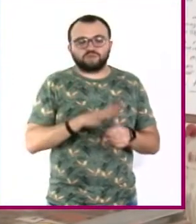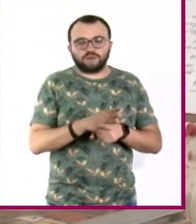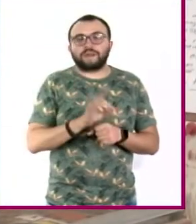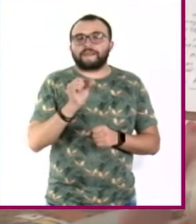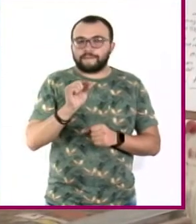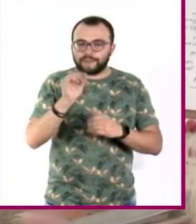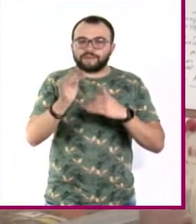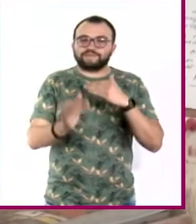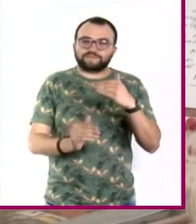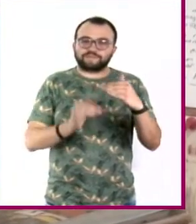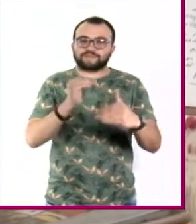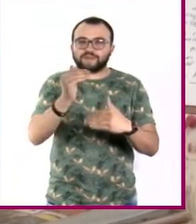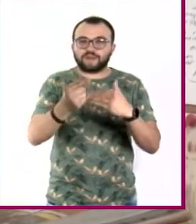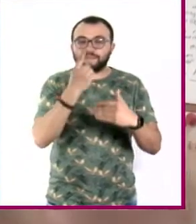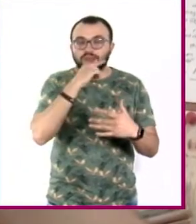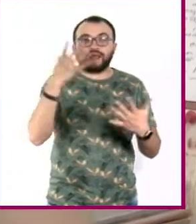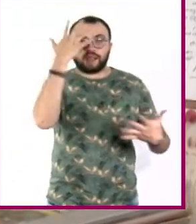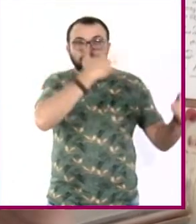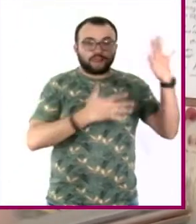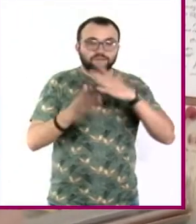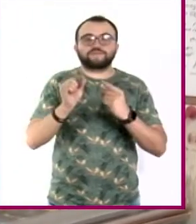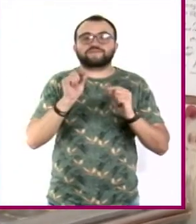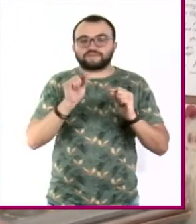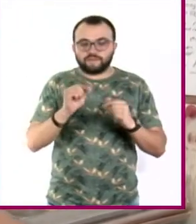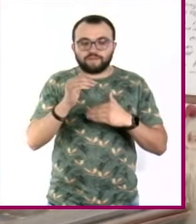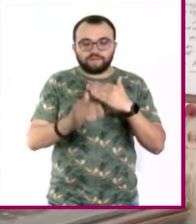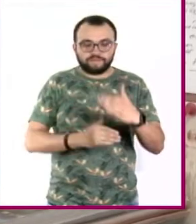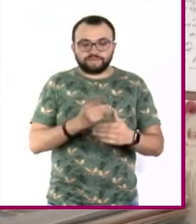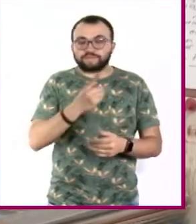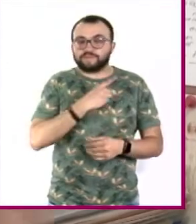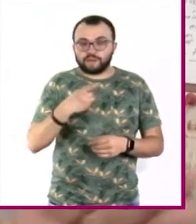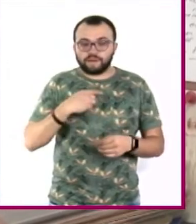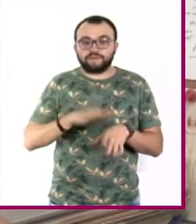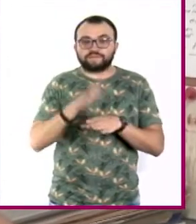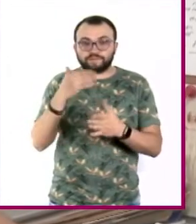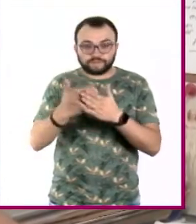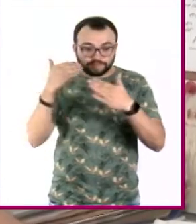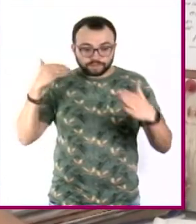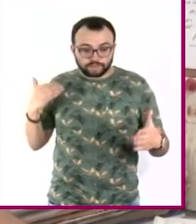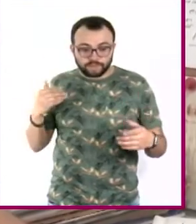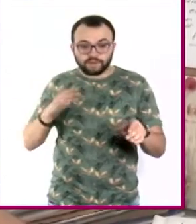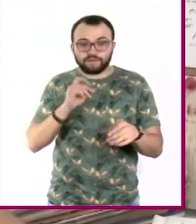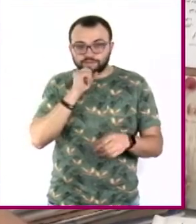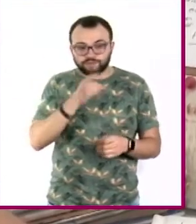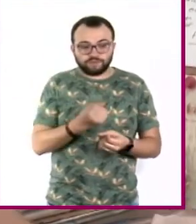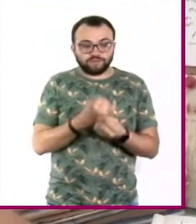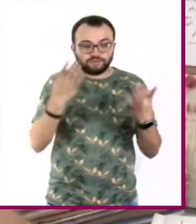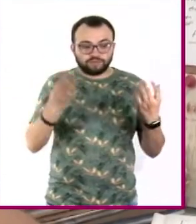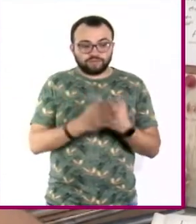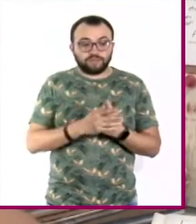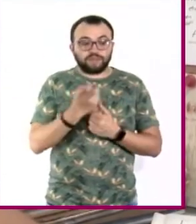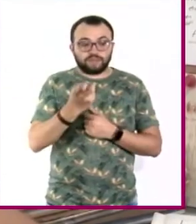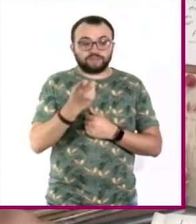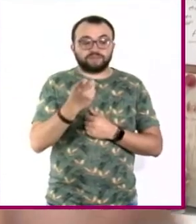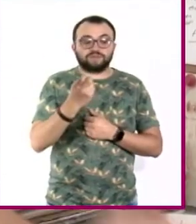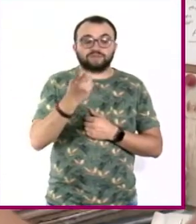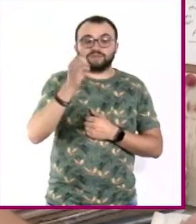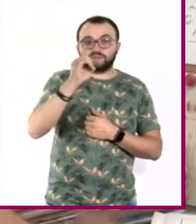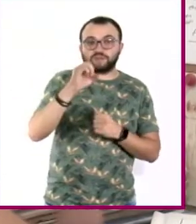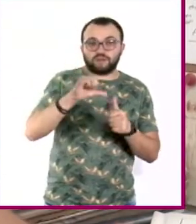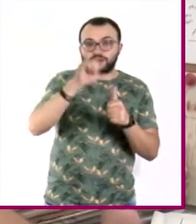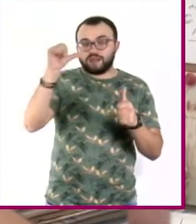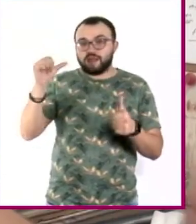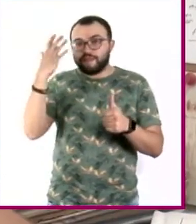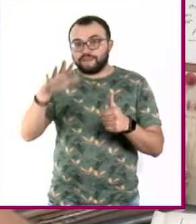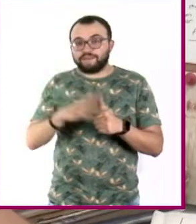vamos paso a paso para no hacernos bolas. Cabe aclarar antes de ver números y estadísticas que el índice va de 0 a 10, donde